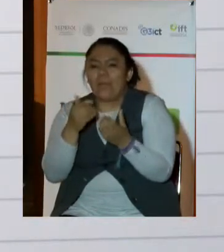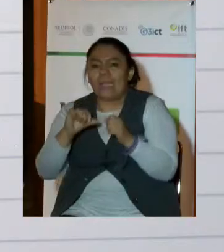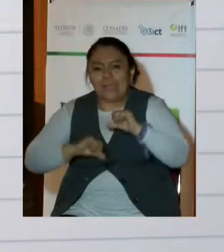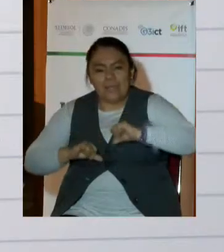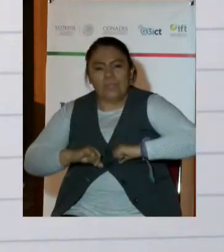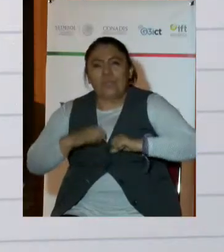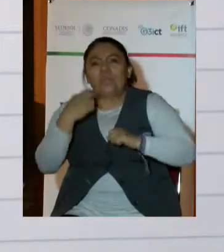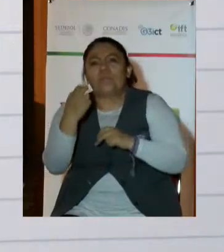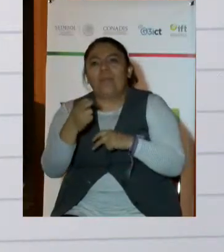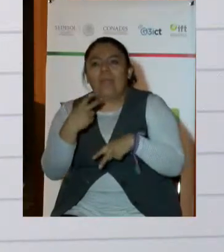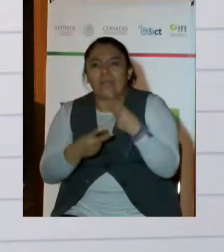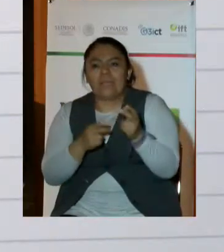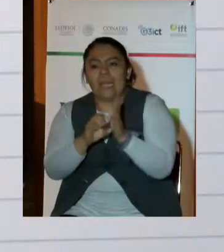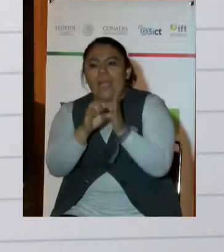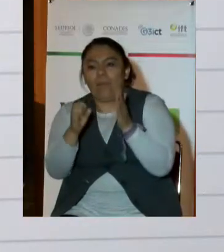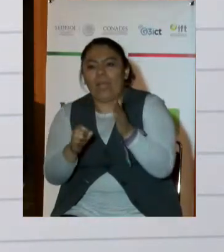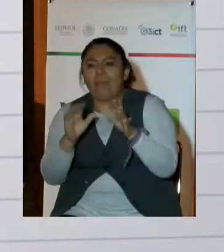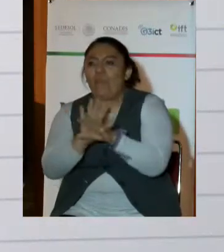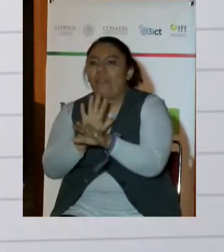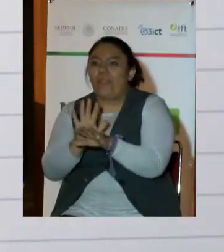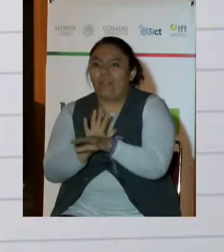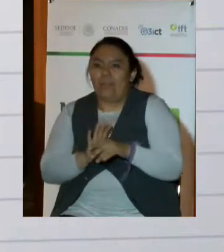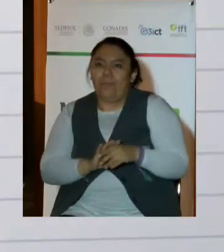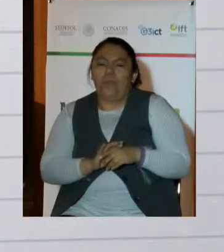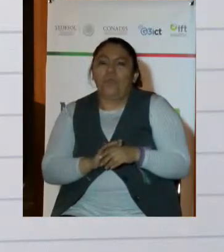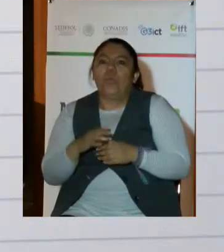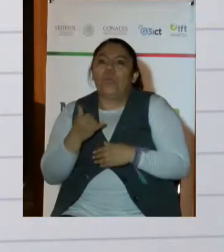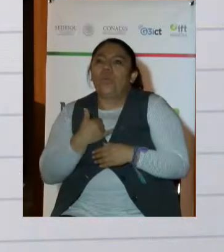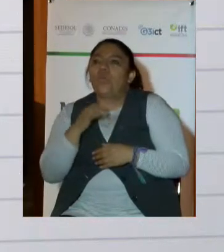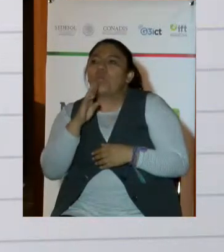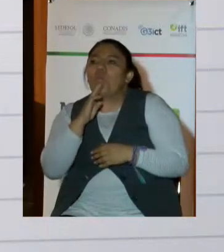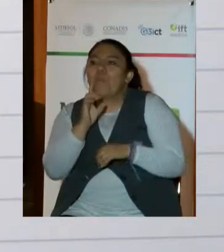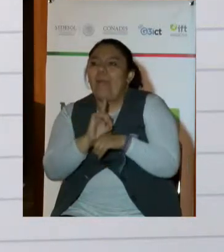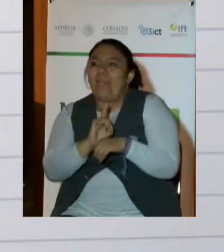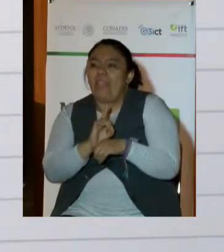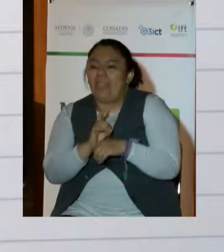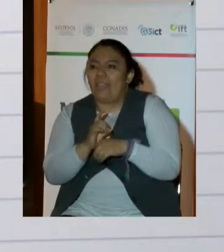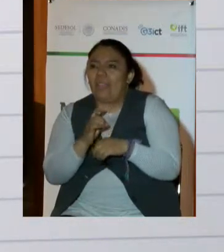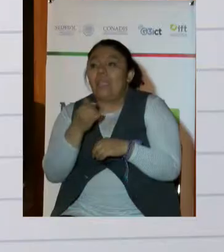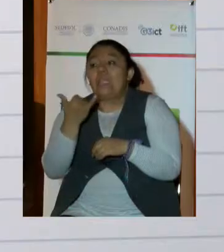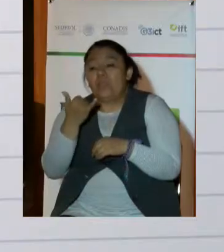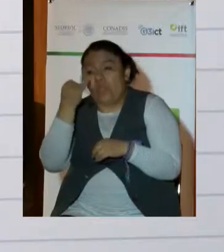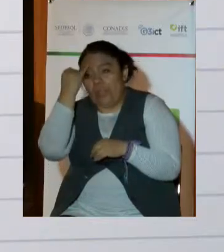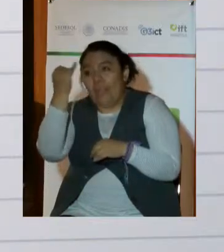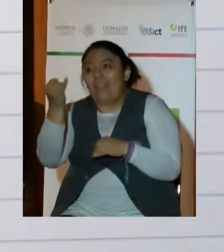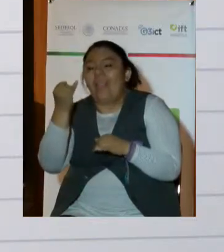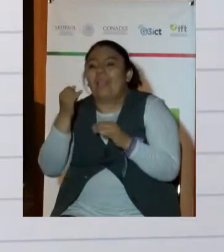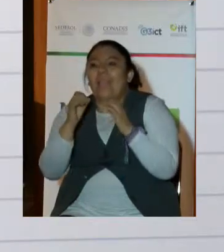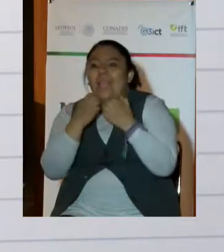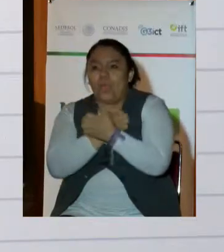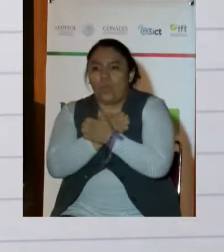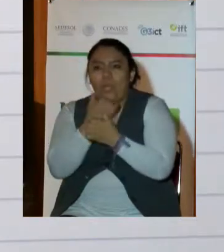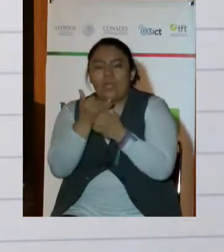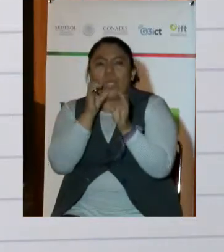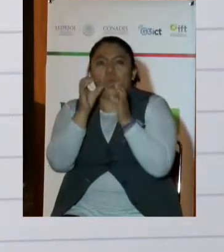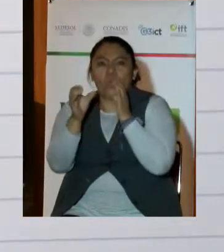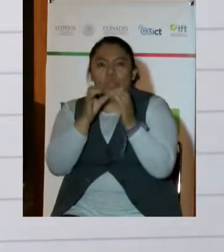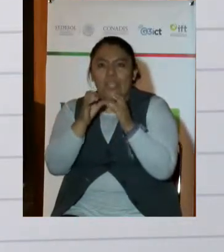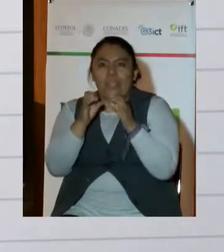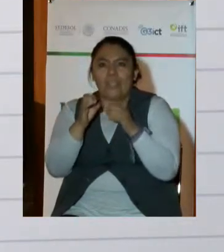sus contenidos multimedia no eran accesibles. Y obviamente los pusieron en un súper aprieto, porque ¿cómo puede ser Harvard y MIT no